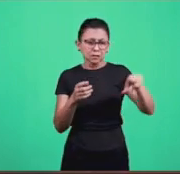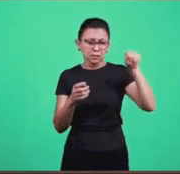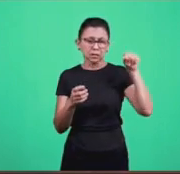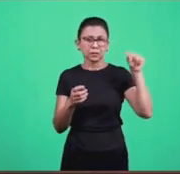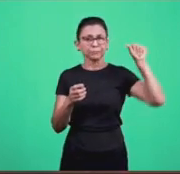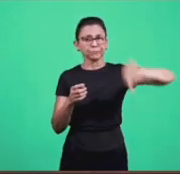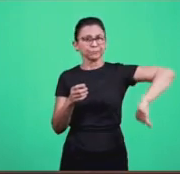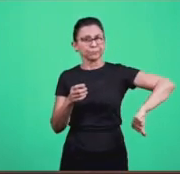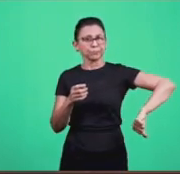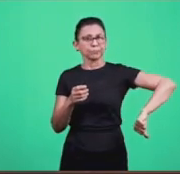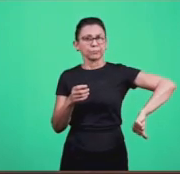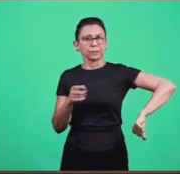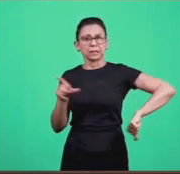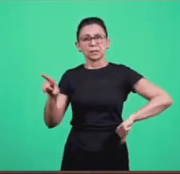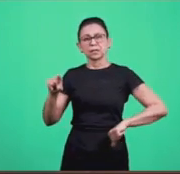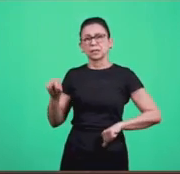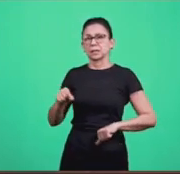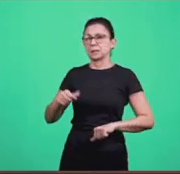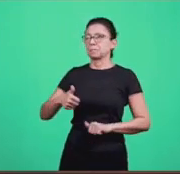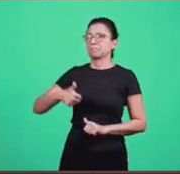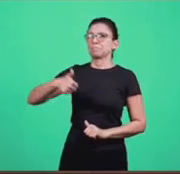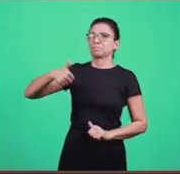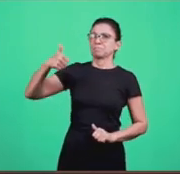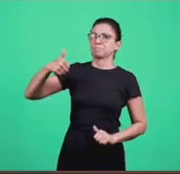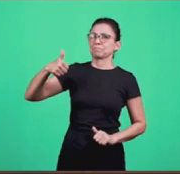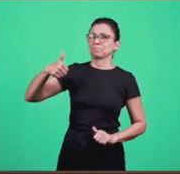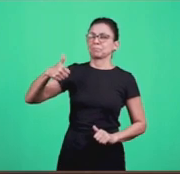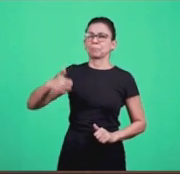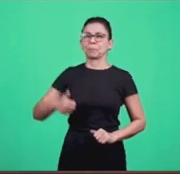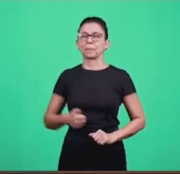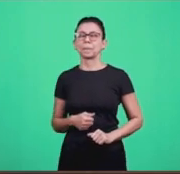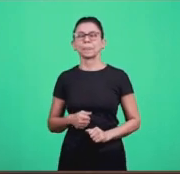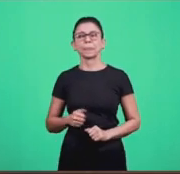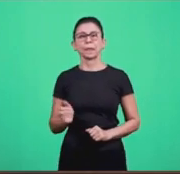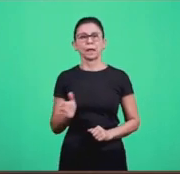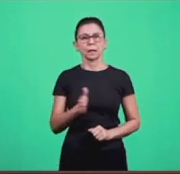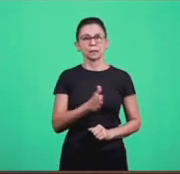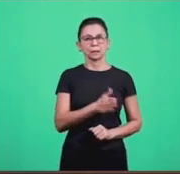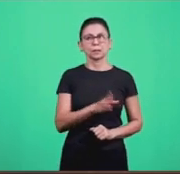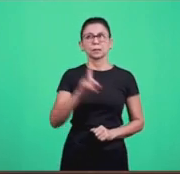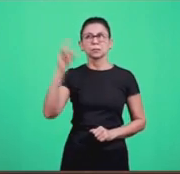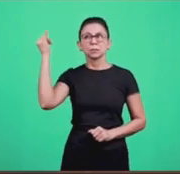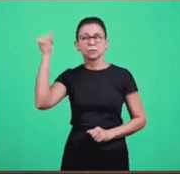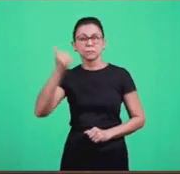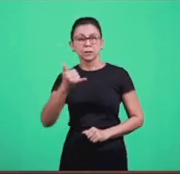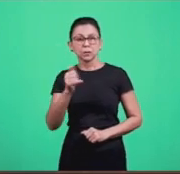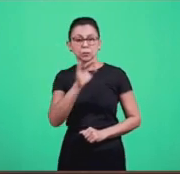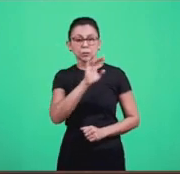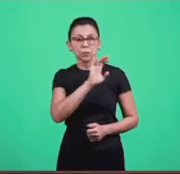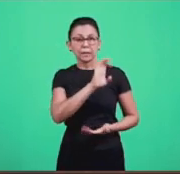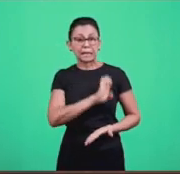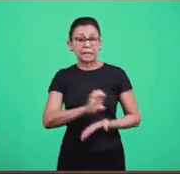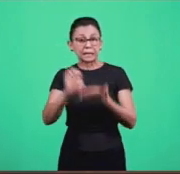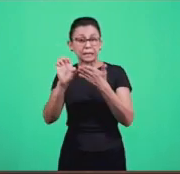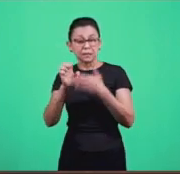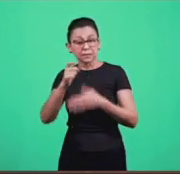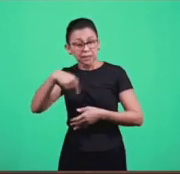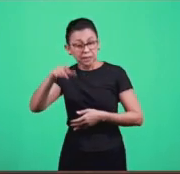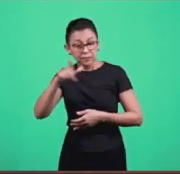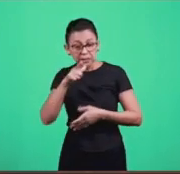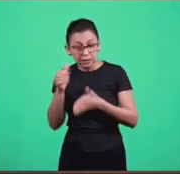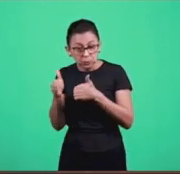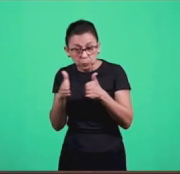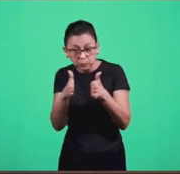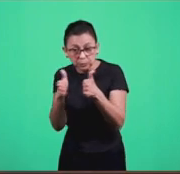vivir lejos del Señor. Dios entonces habla con Elías. Elías, escóndete en el arroyo de